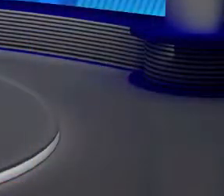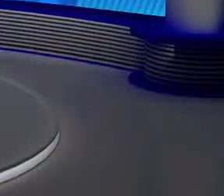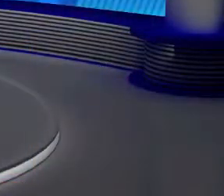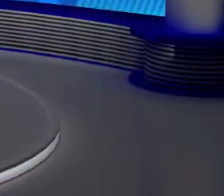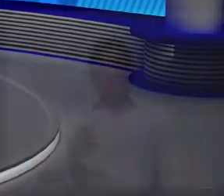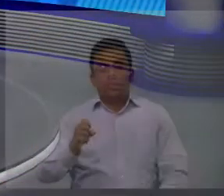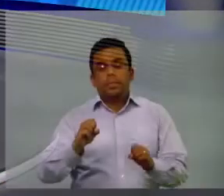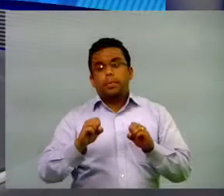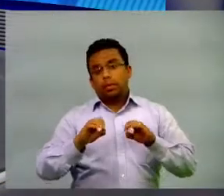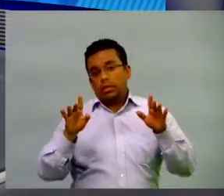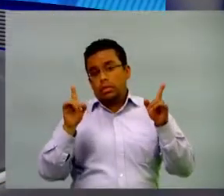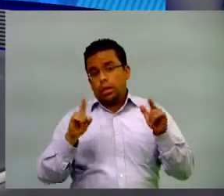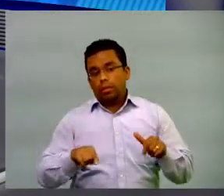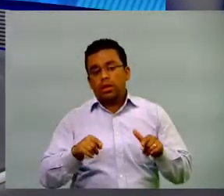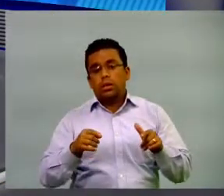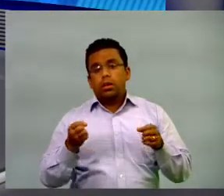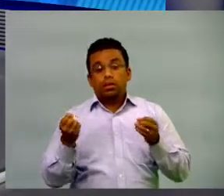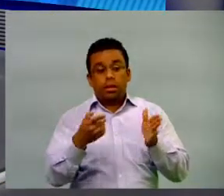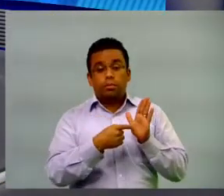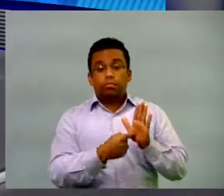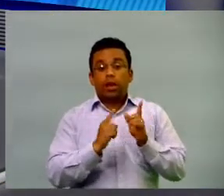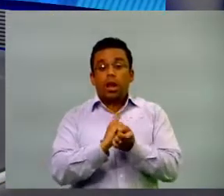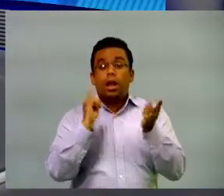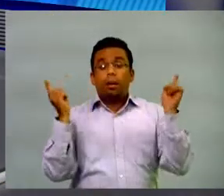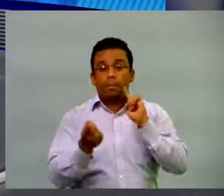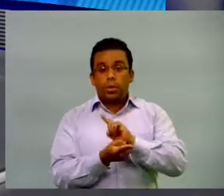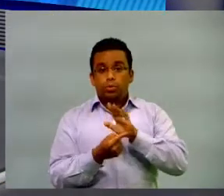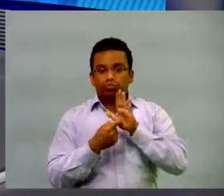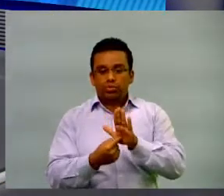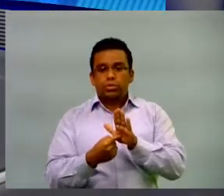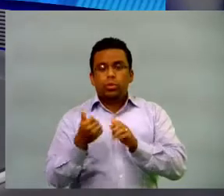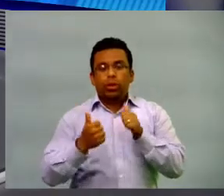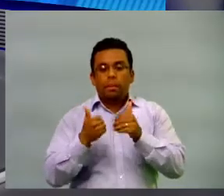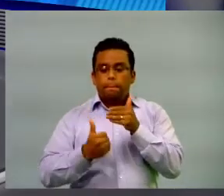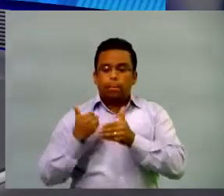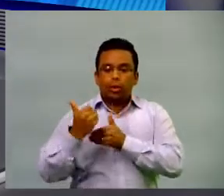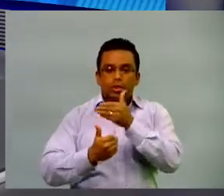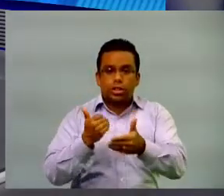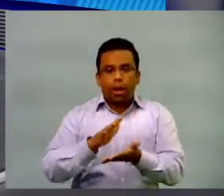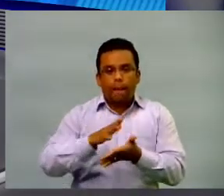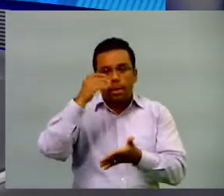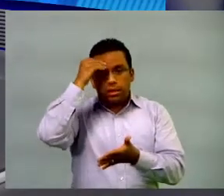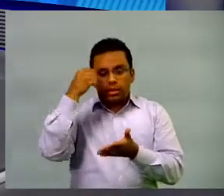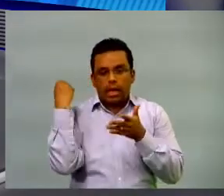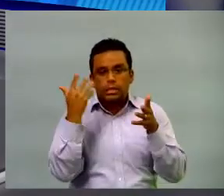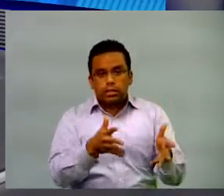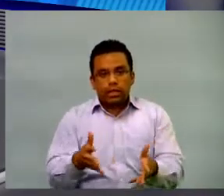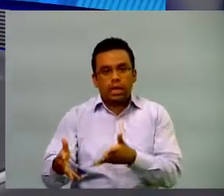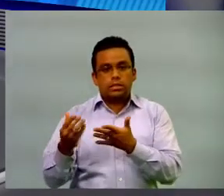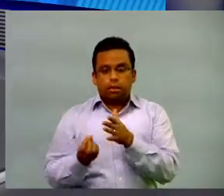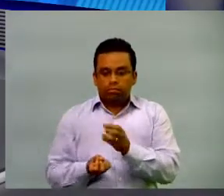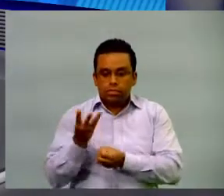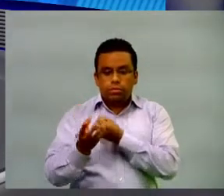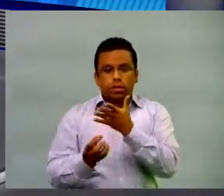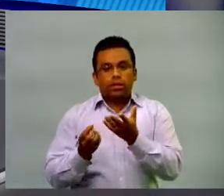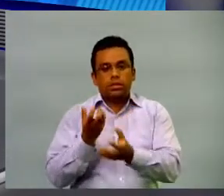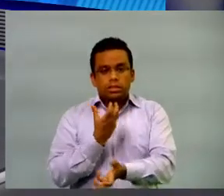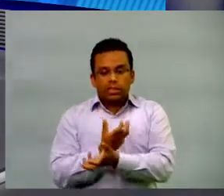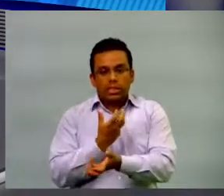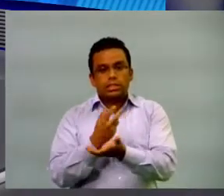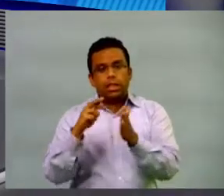invitarlos a generar también parte de este cambio a nivel del proceso de aprendizaje, enseñanza, creación de ciencia y